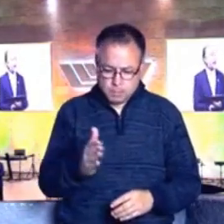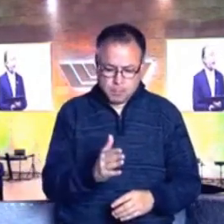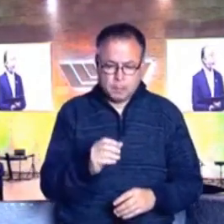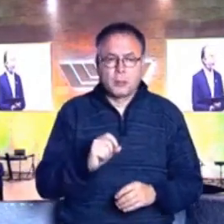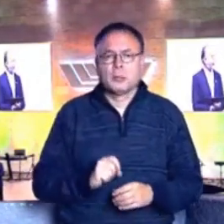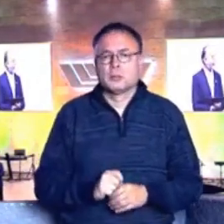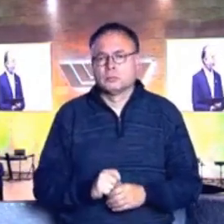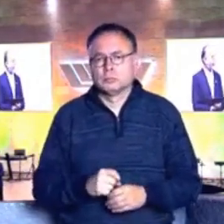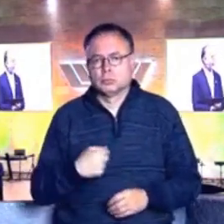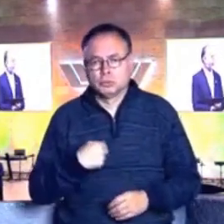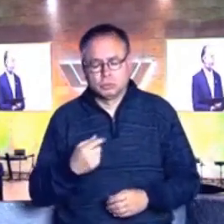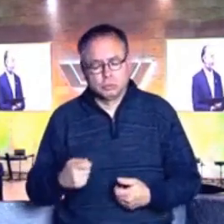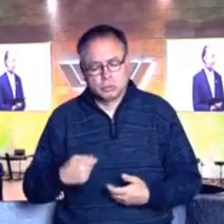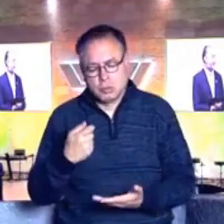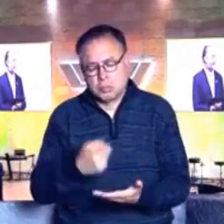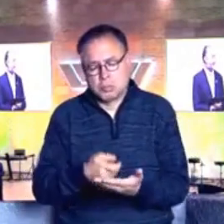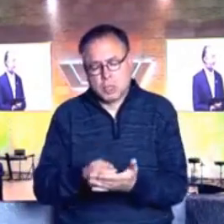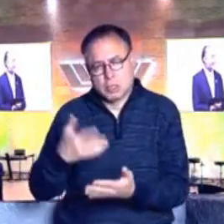le prestaron